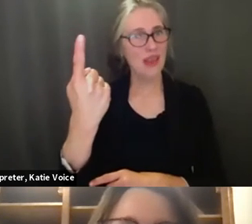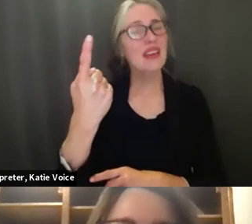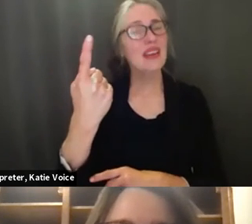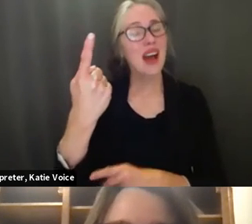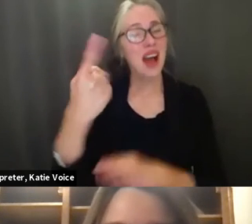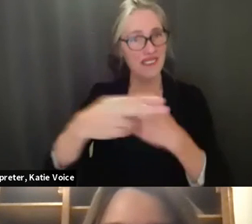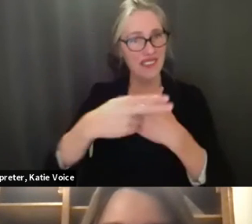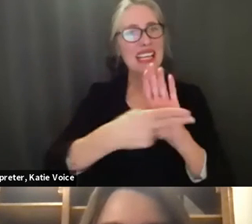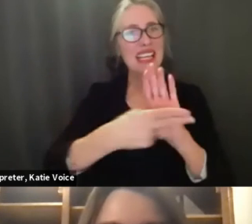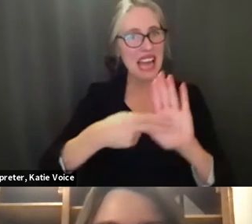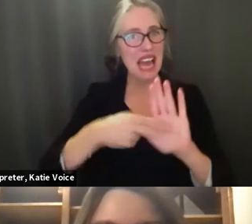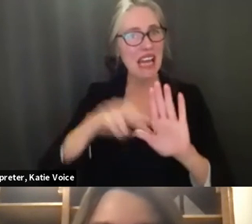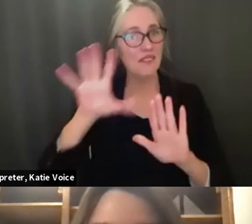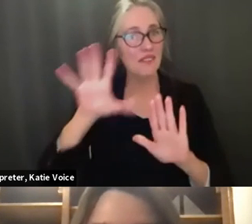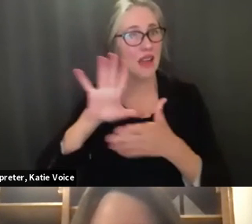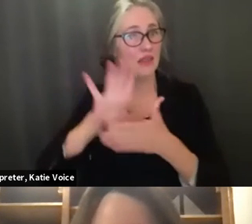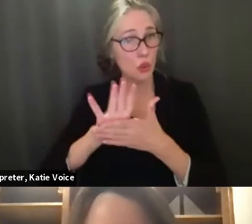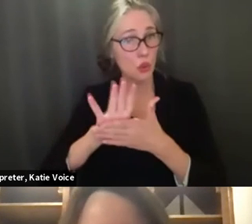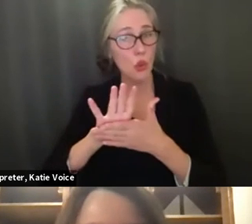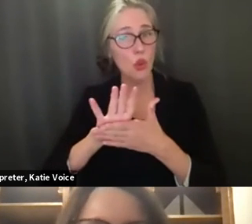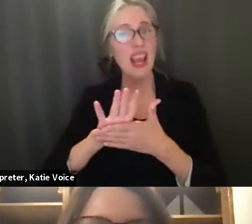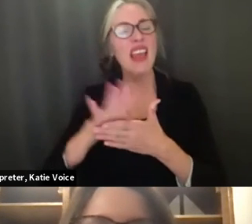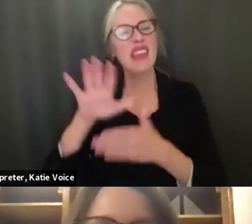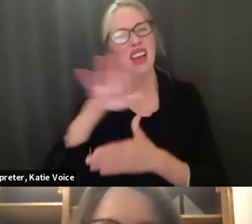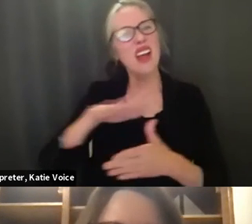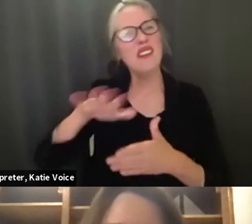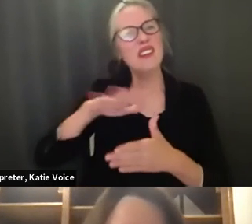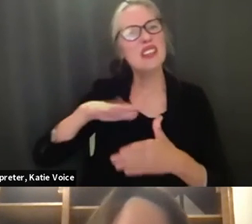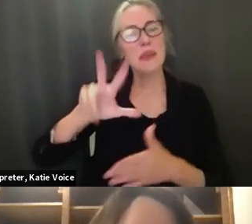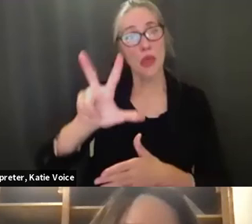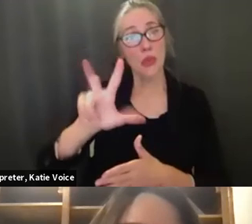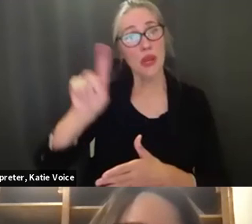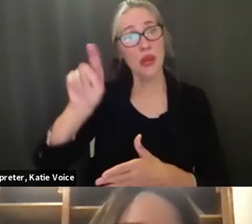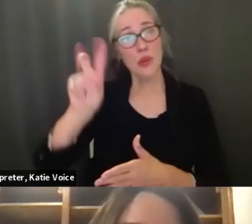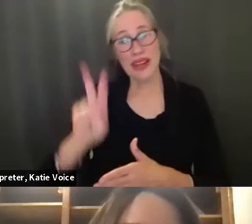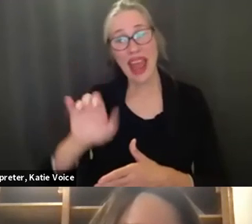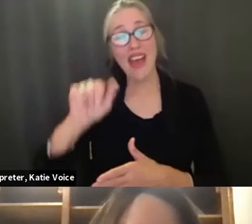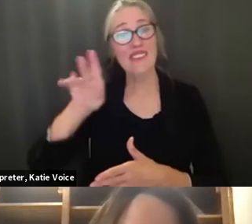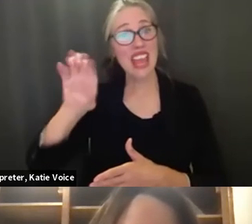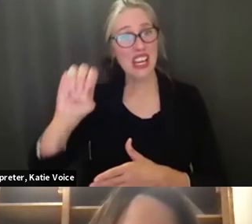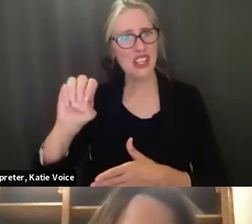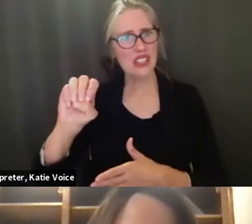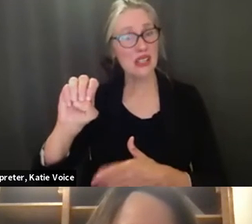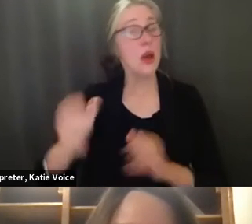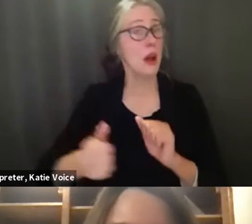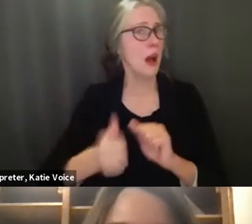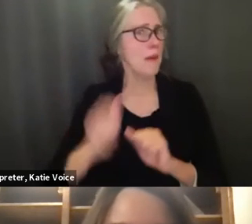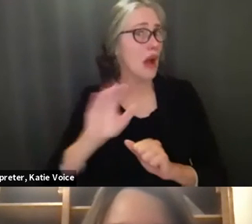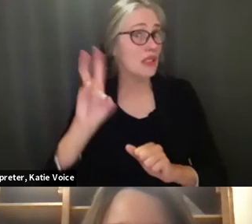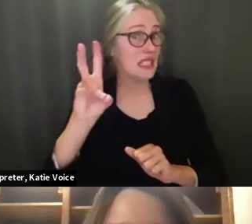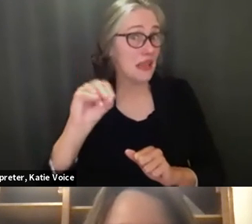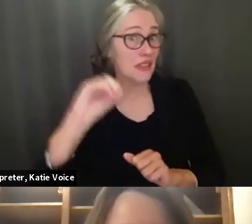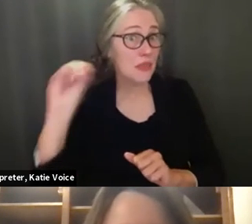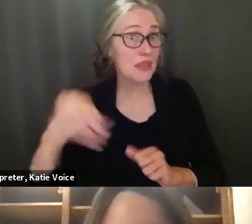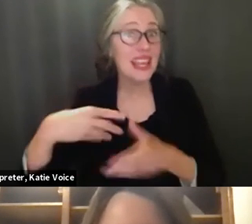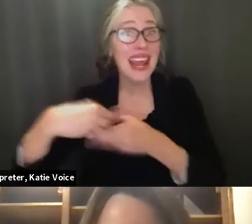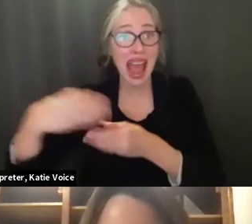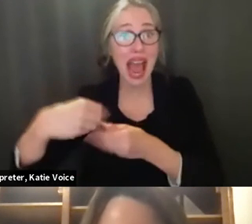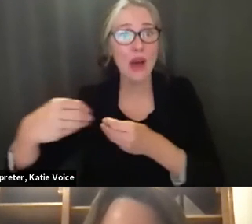que cubre 3.5 acres. Más de 70% del espacio es al aire libre y